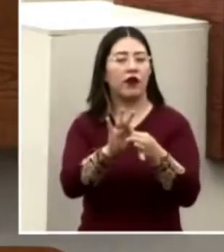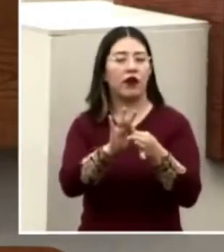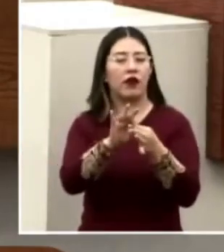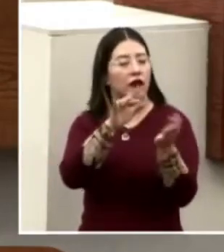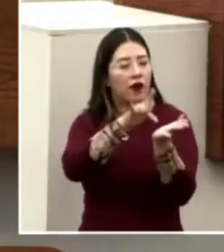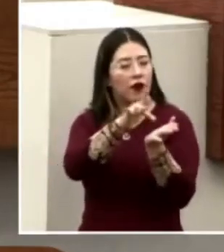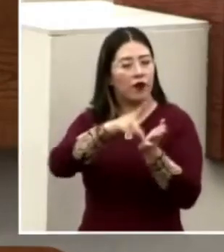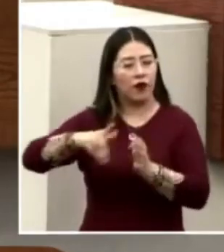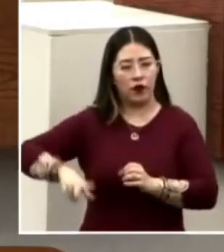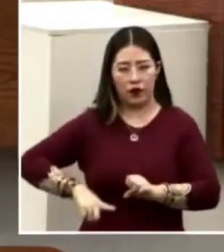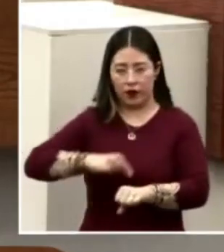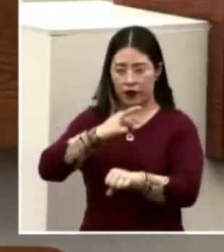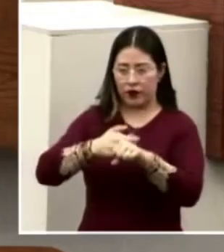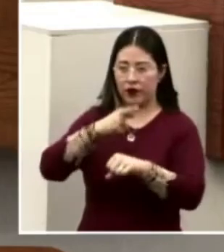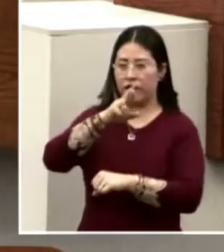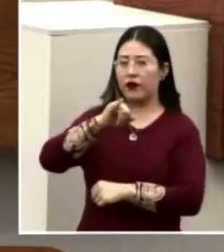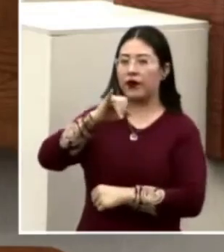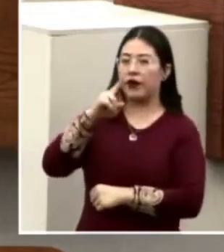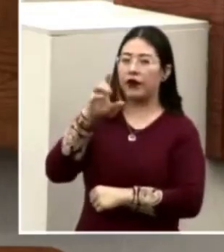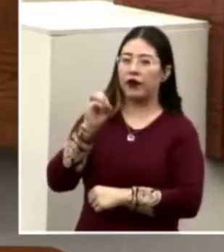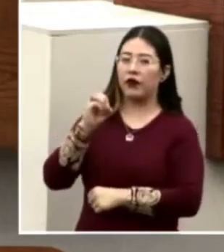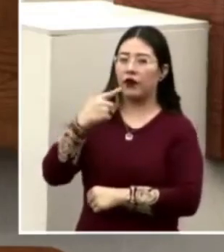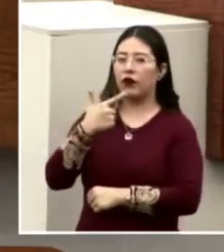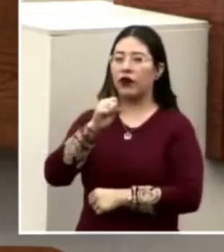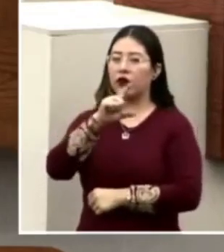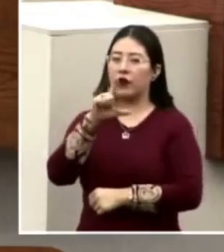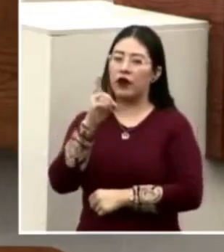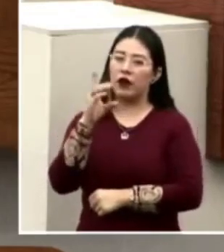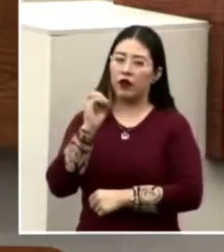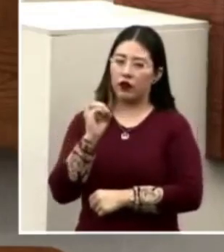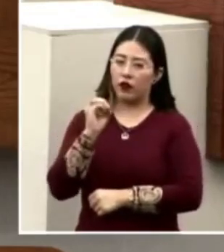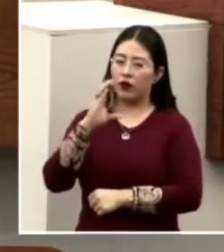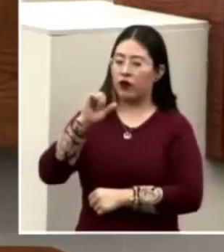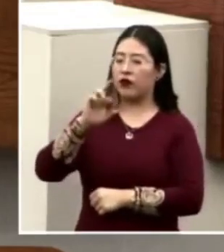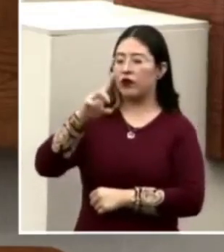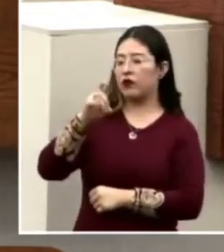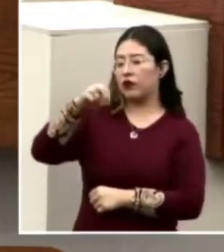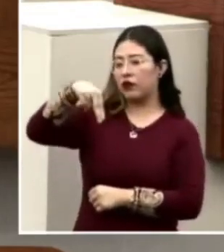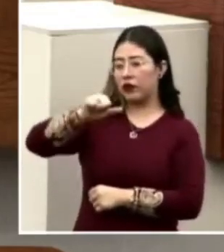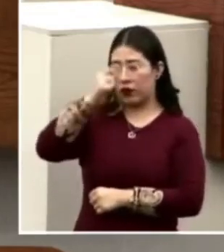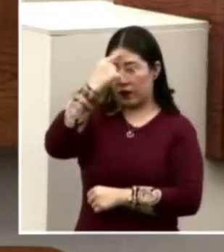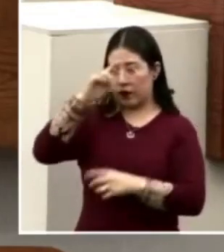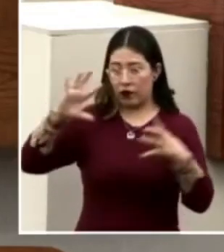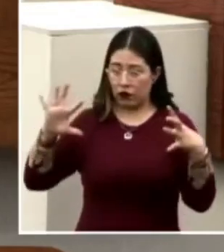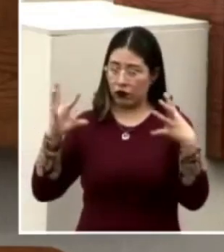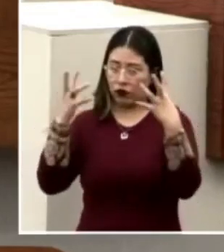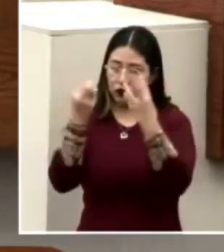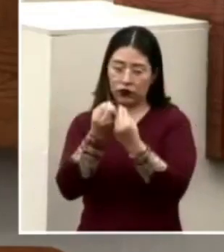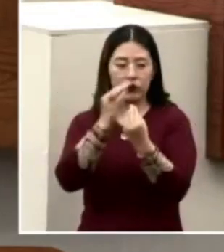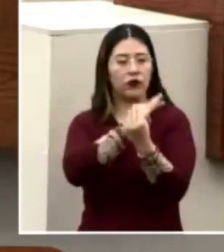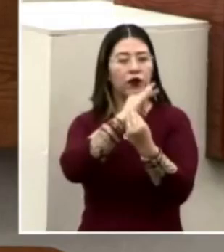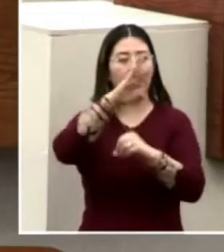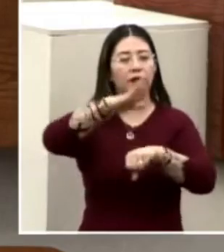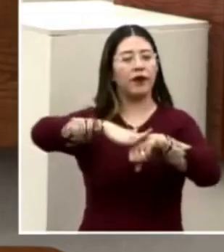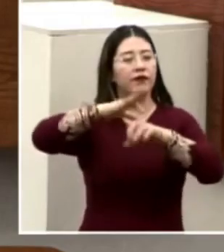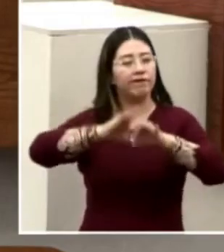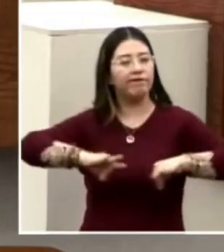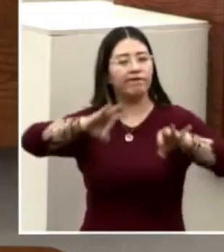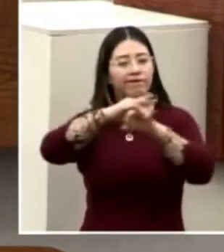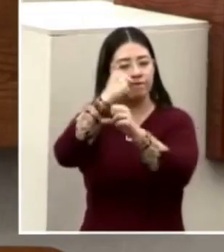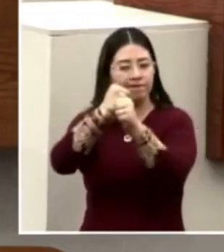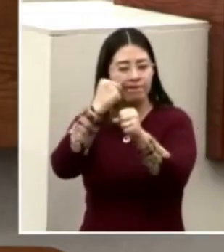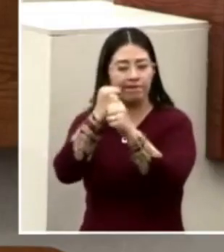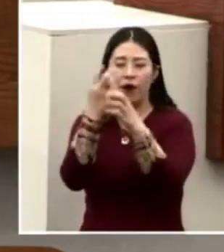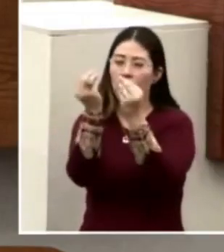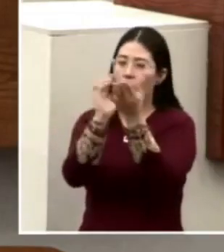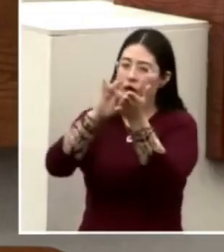Ricardo Gallardo, para trabajar muy de la mano y para ir juntos todos a ganar esta crucial batalla.